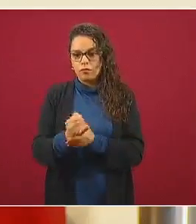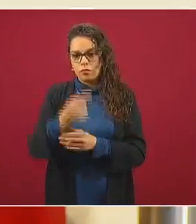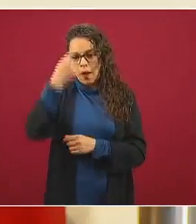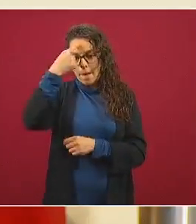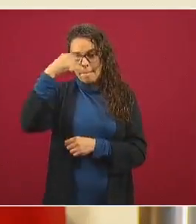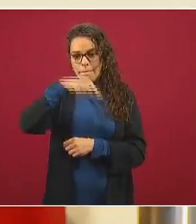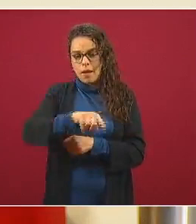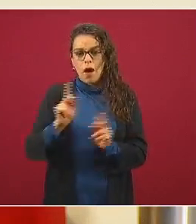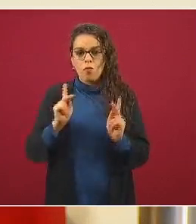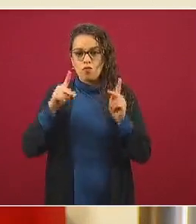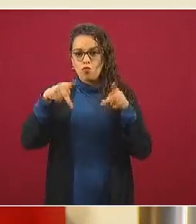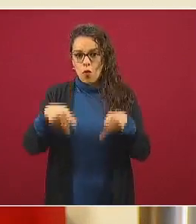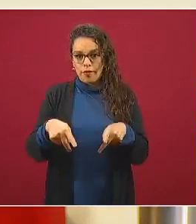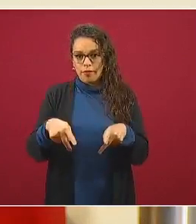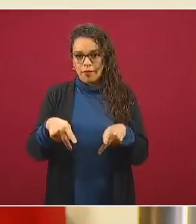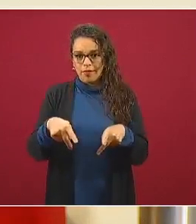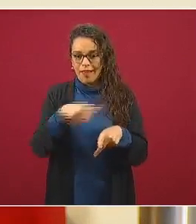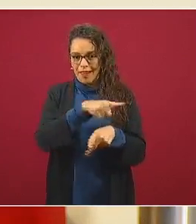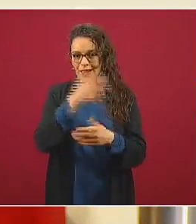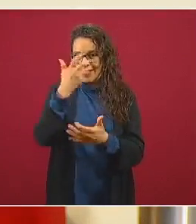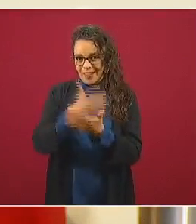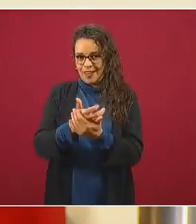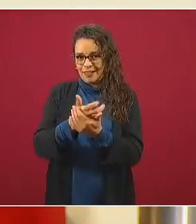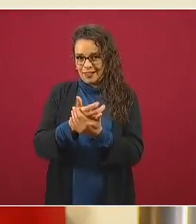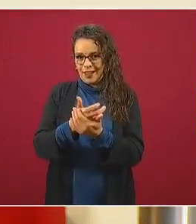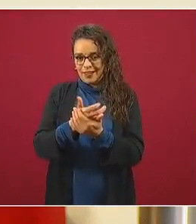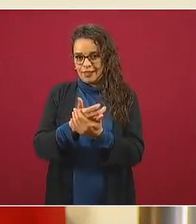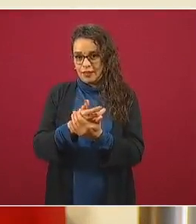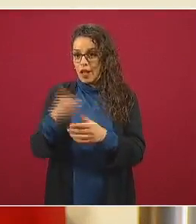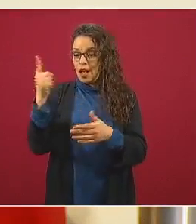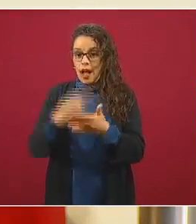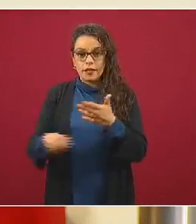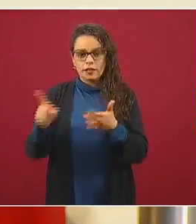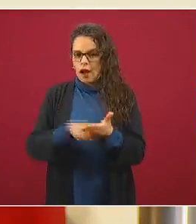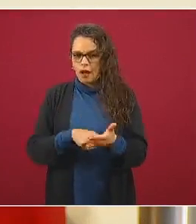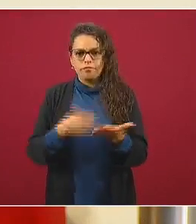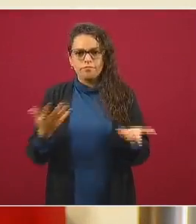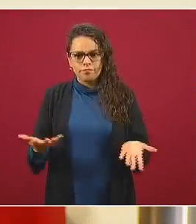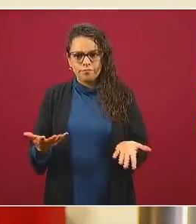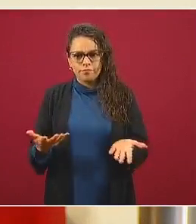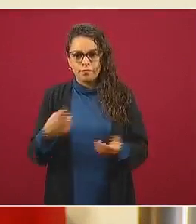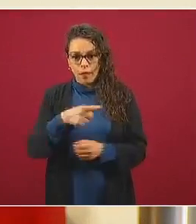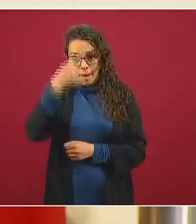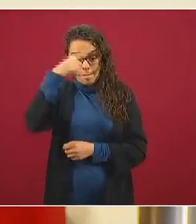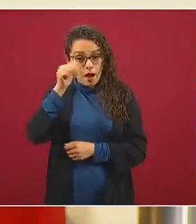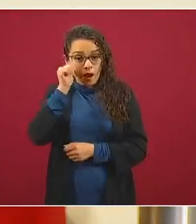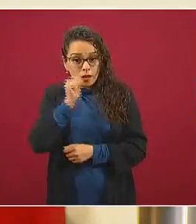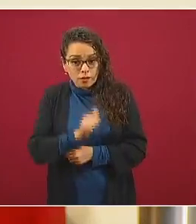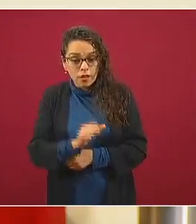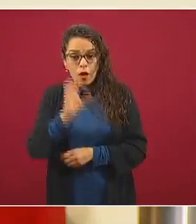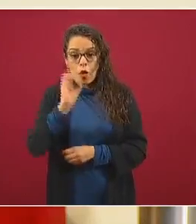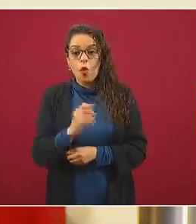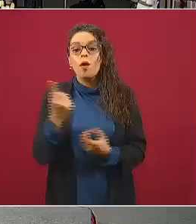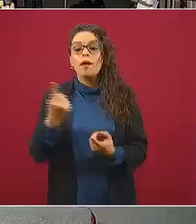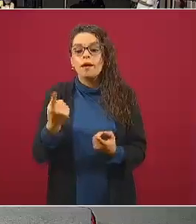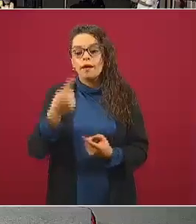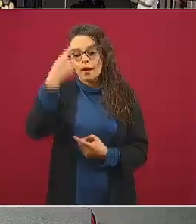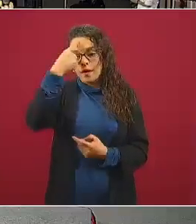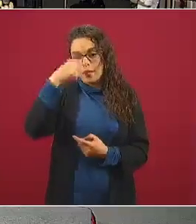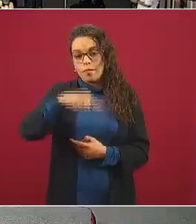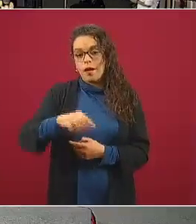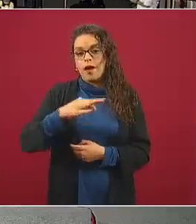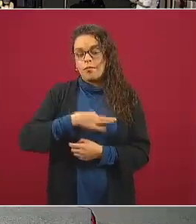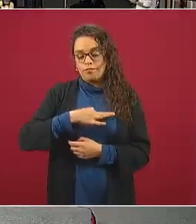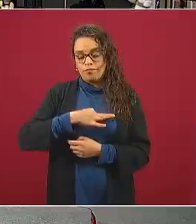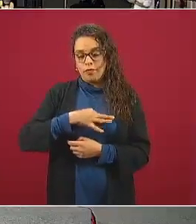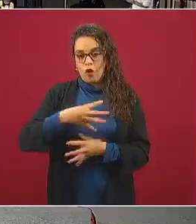puentes largos es permanente o es únicamente durante la recuperación que se estima se tenga para el sector turístico después de la pandemia del coronavirus? Y una